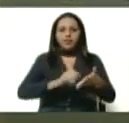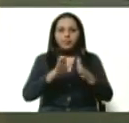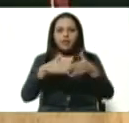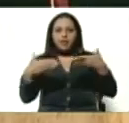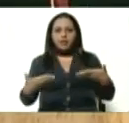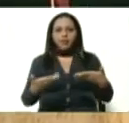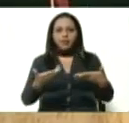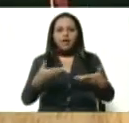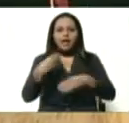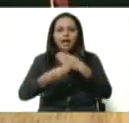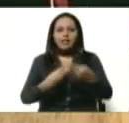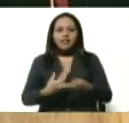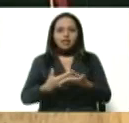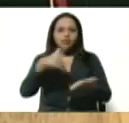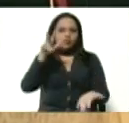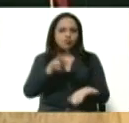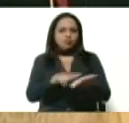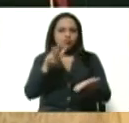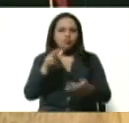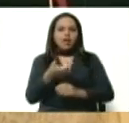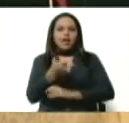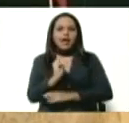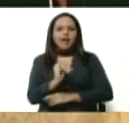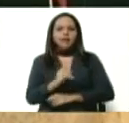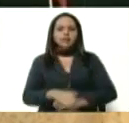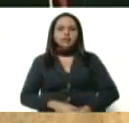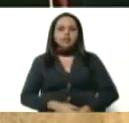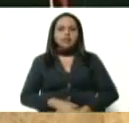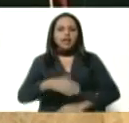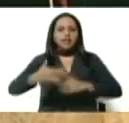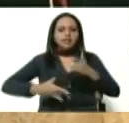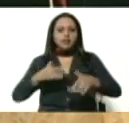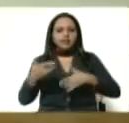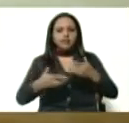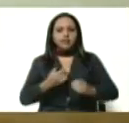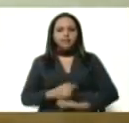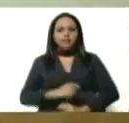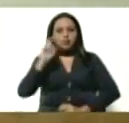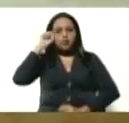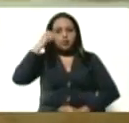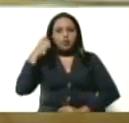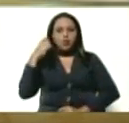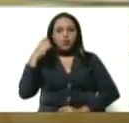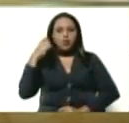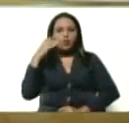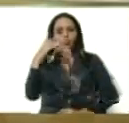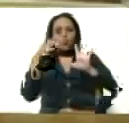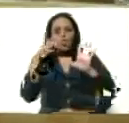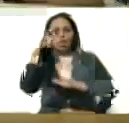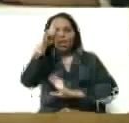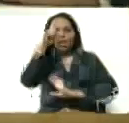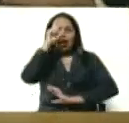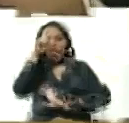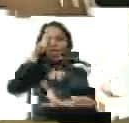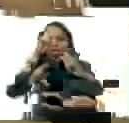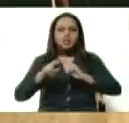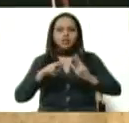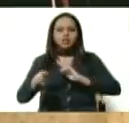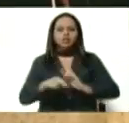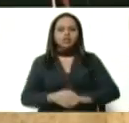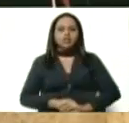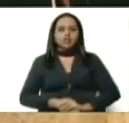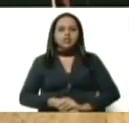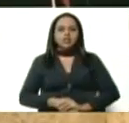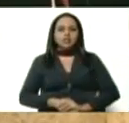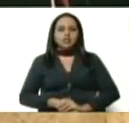dejar constancia a lo que es la realización de esta importante actividad por la conmemoración de los 46 años de las relaciones diplomáticas